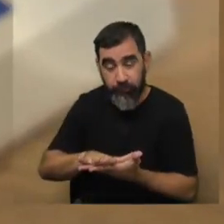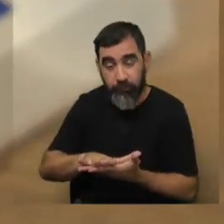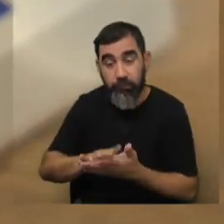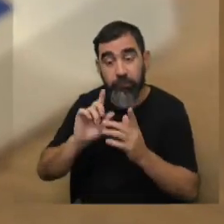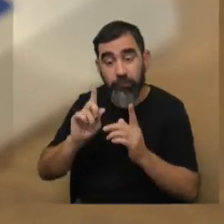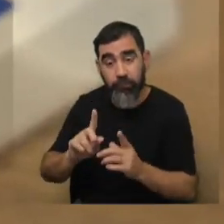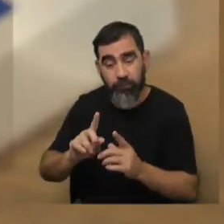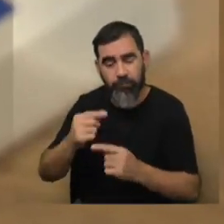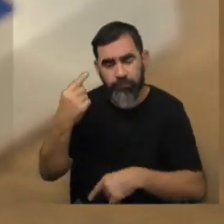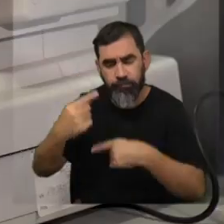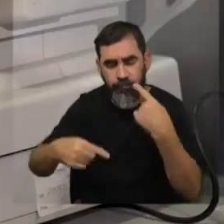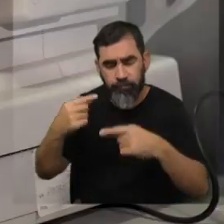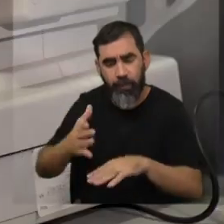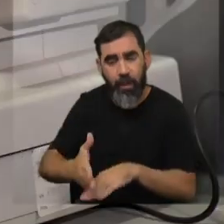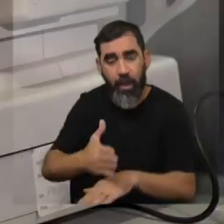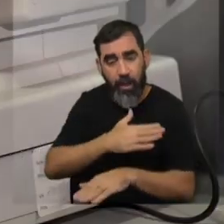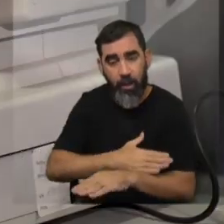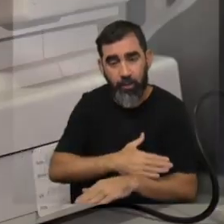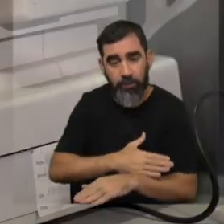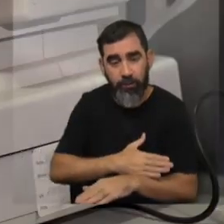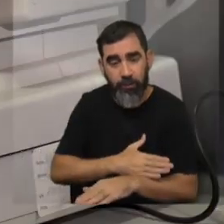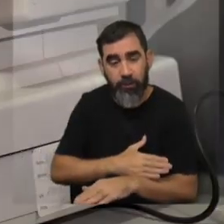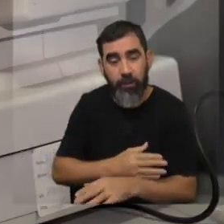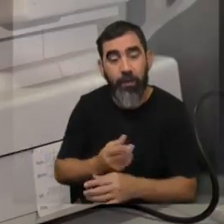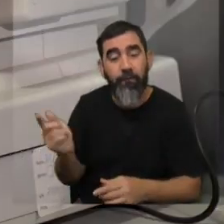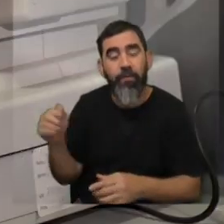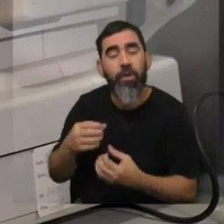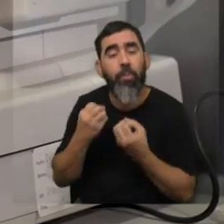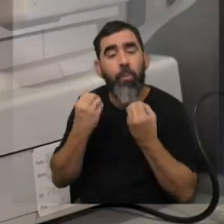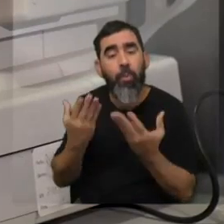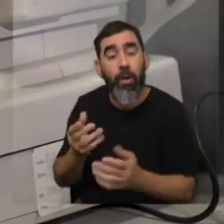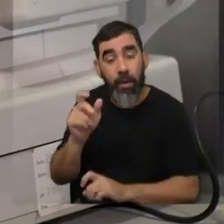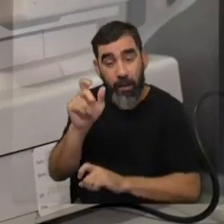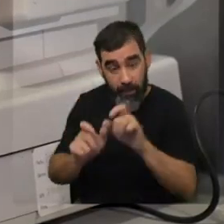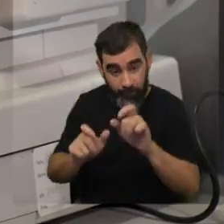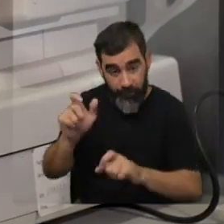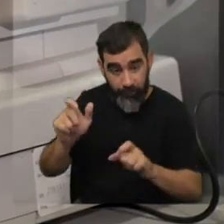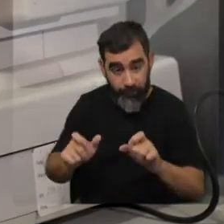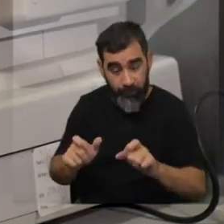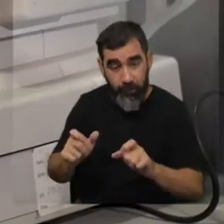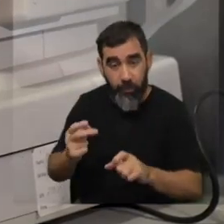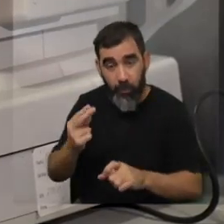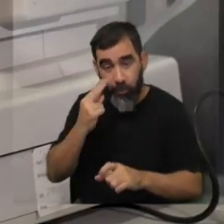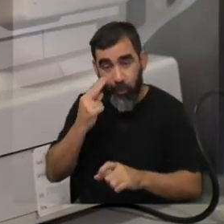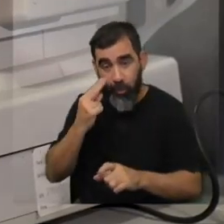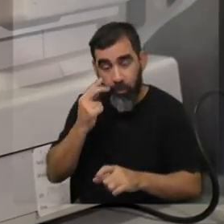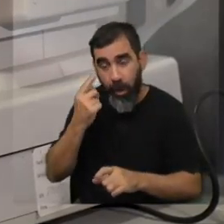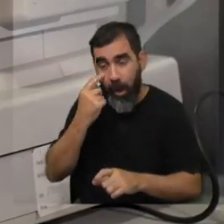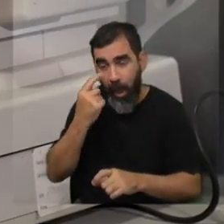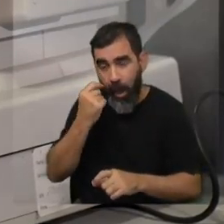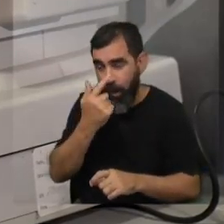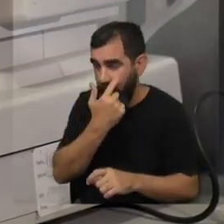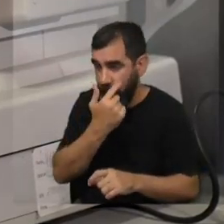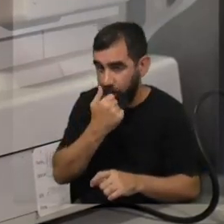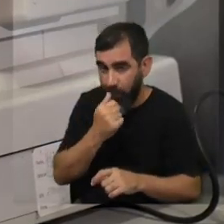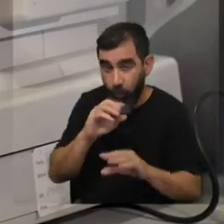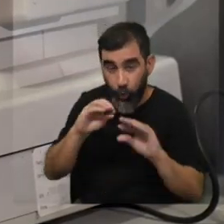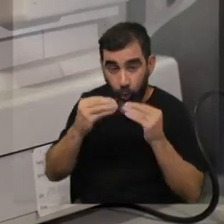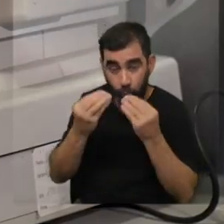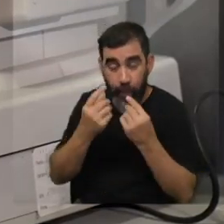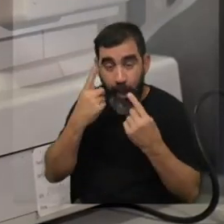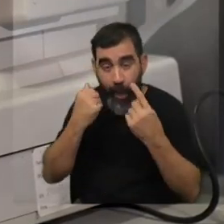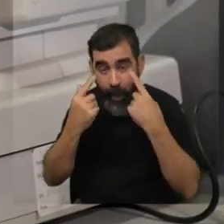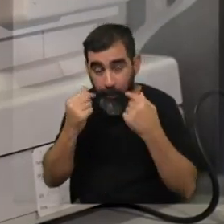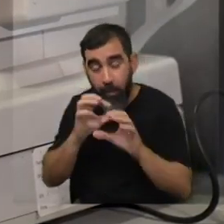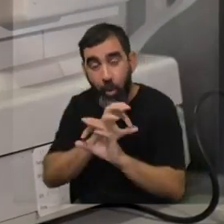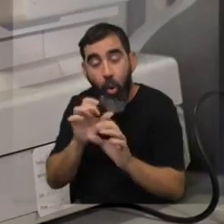es multifactorial y se sucede en aquellas personas que tienen un déficit en su lágrima, ya sea en la cantidad de la lágrima